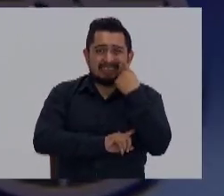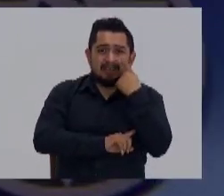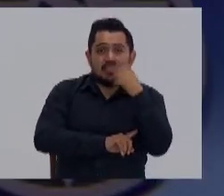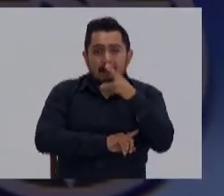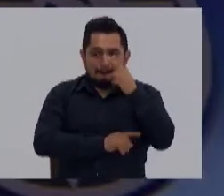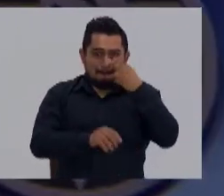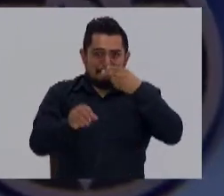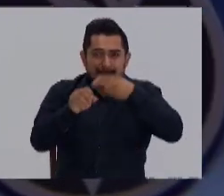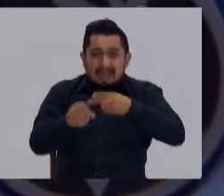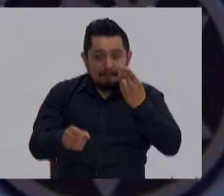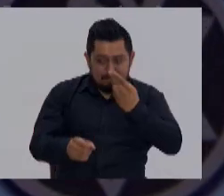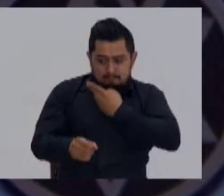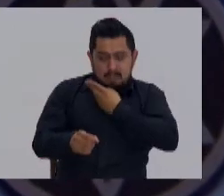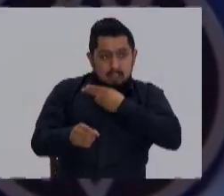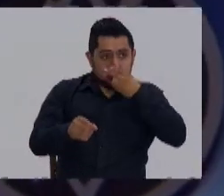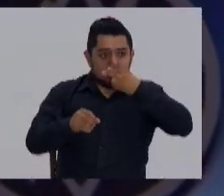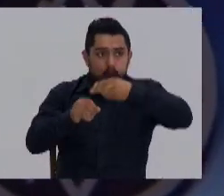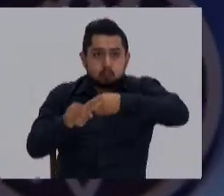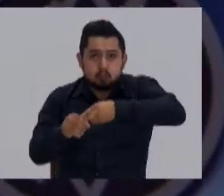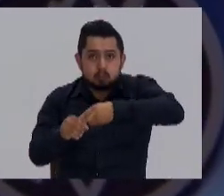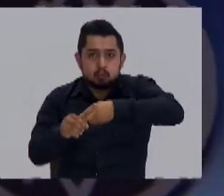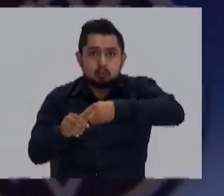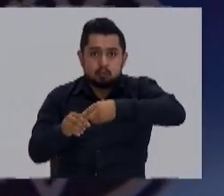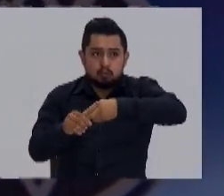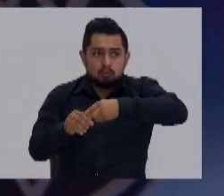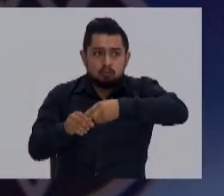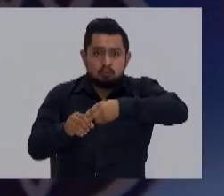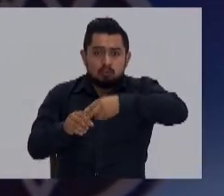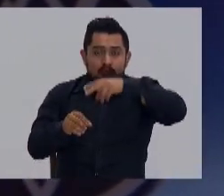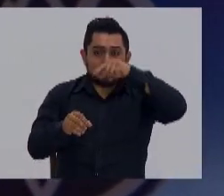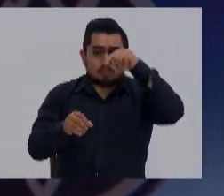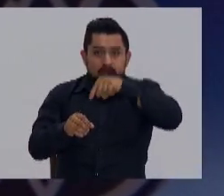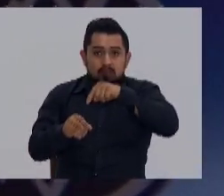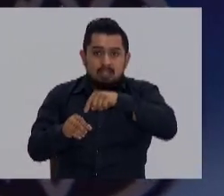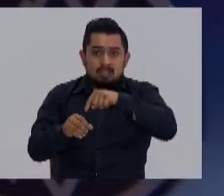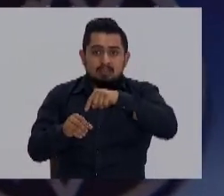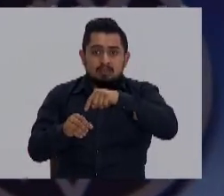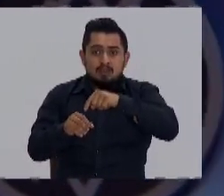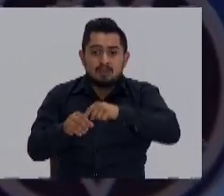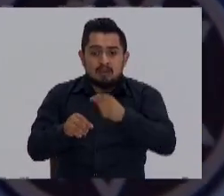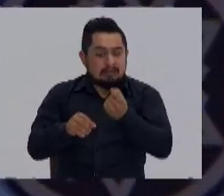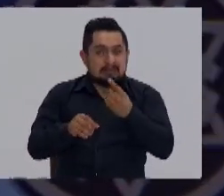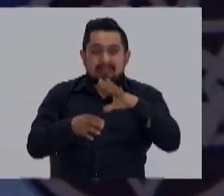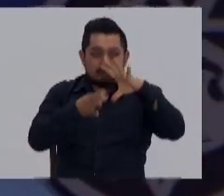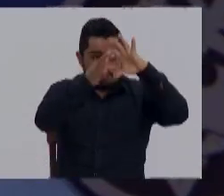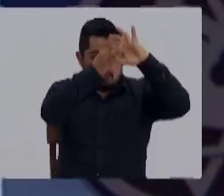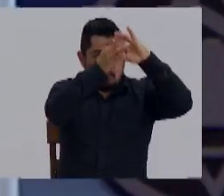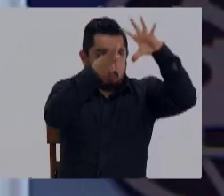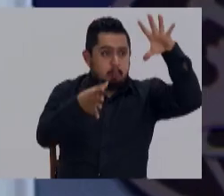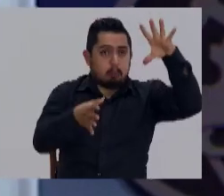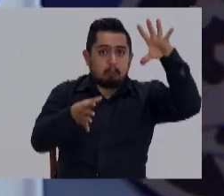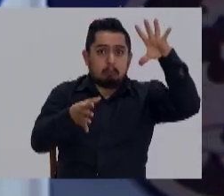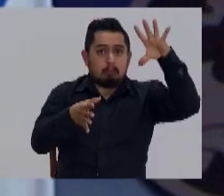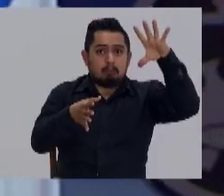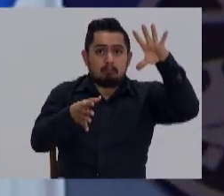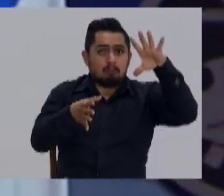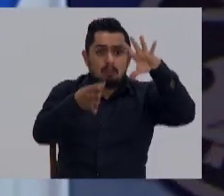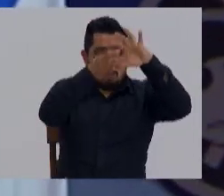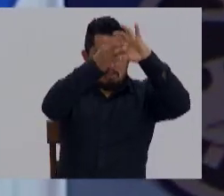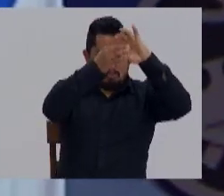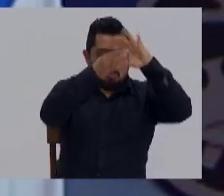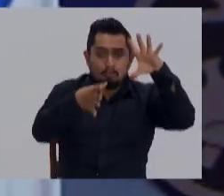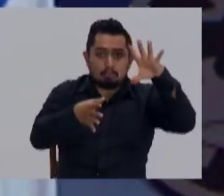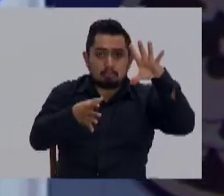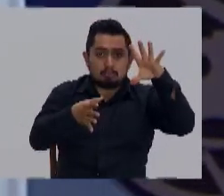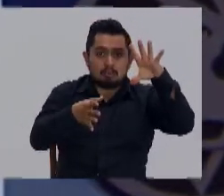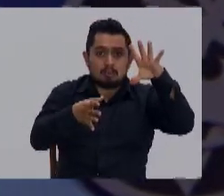el pecado al mundo a través de estos personajes de la Biblia, se cortó toda comunicación con Dios.